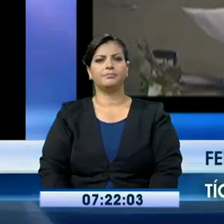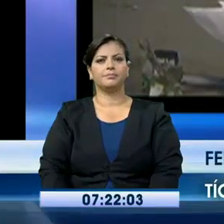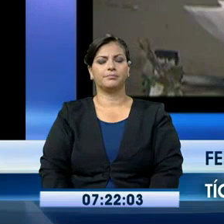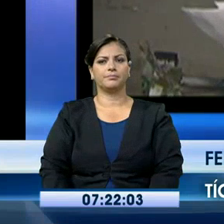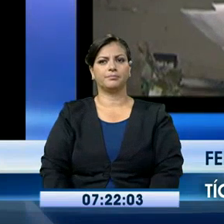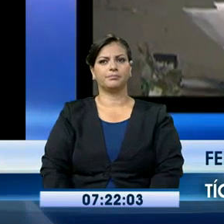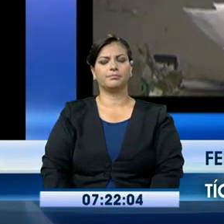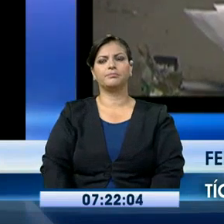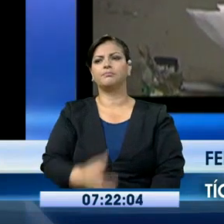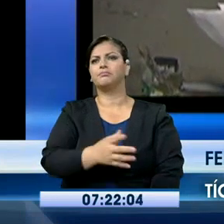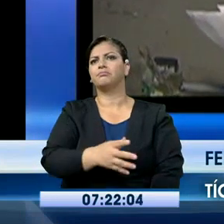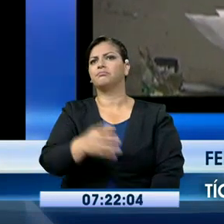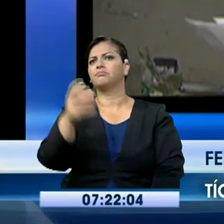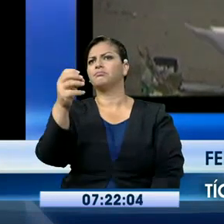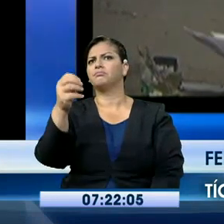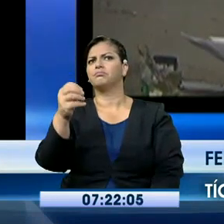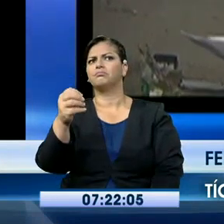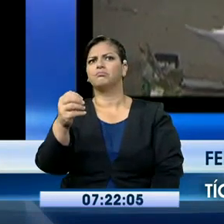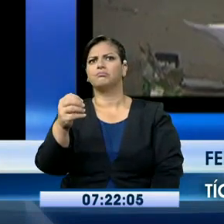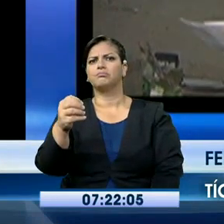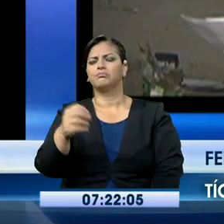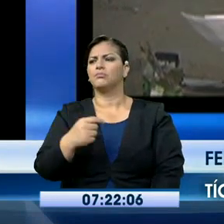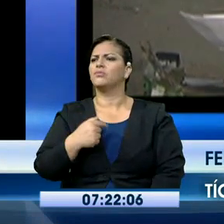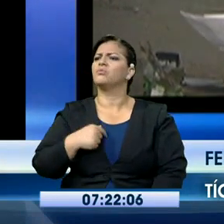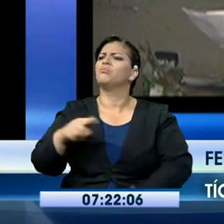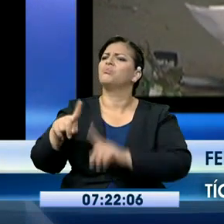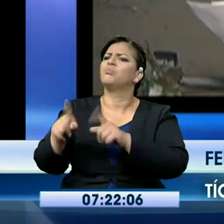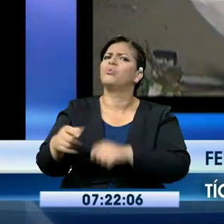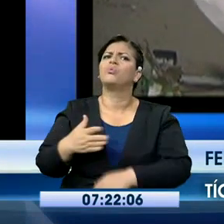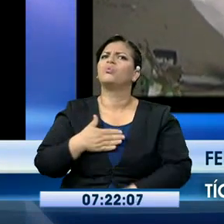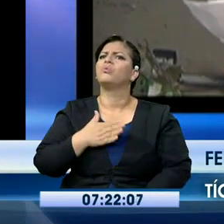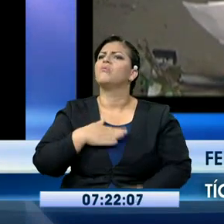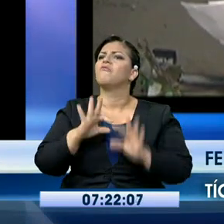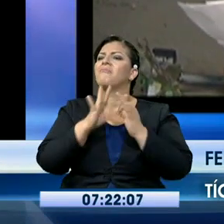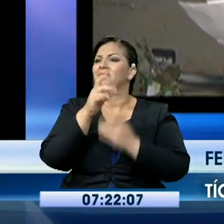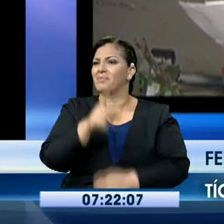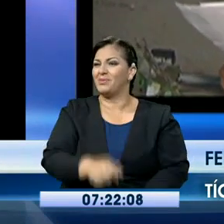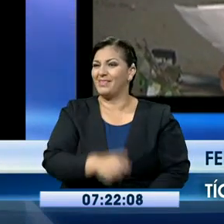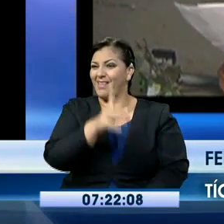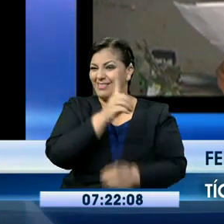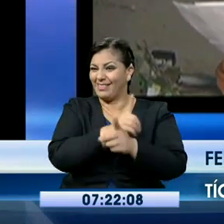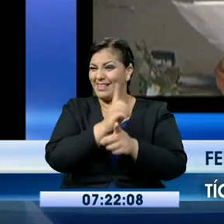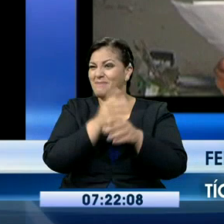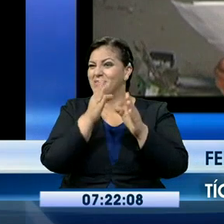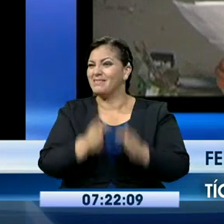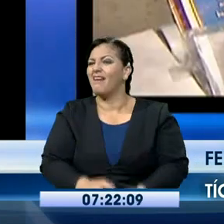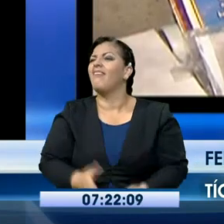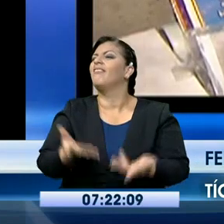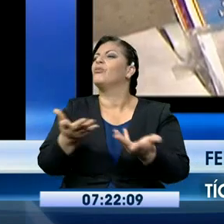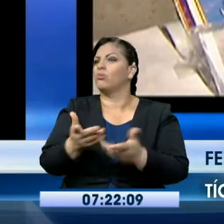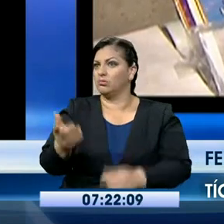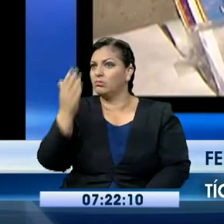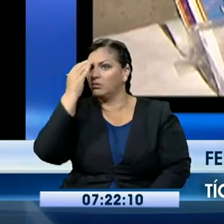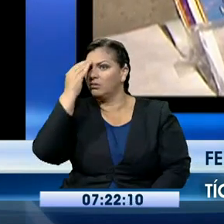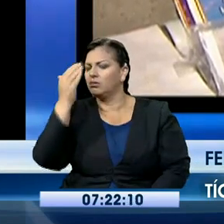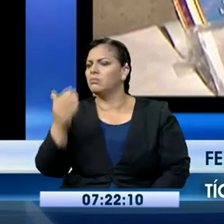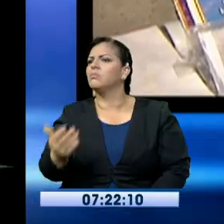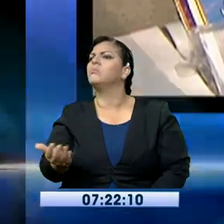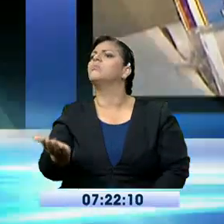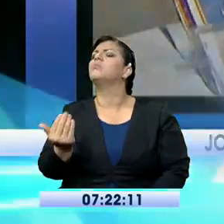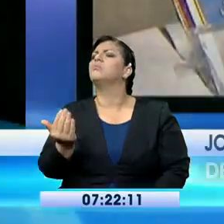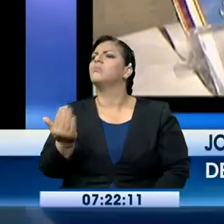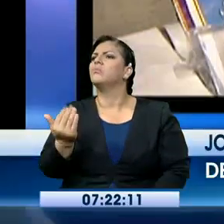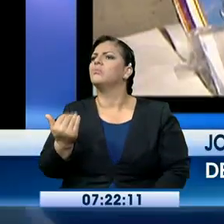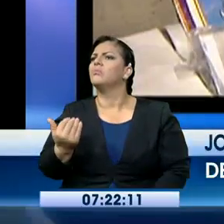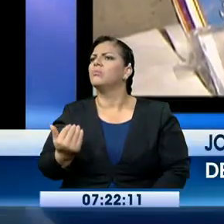he averiguado, me dijeron que acogió a las 2 de la tarde la línea 27 con rumbo para acá. Pero da la casualidad que él llegaba a